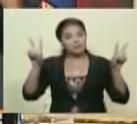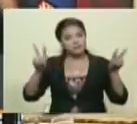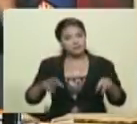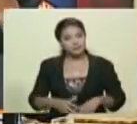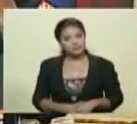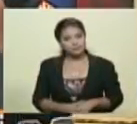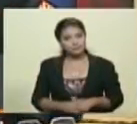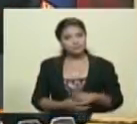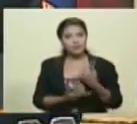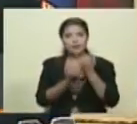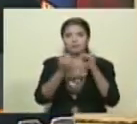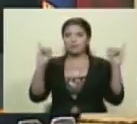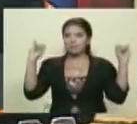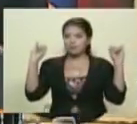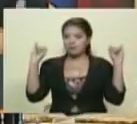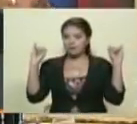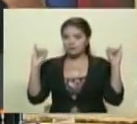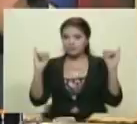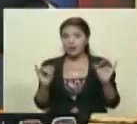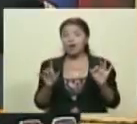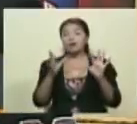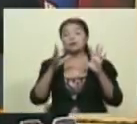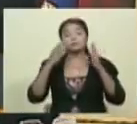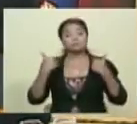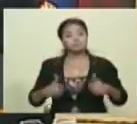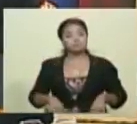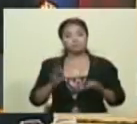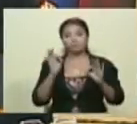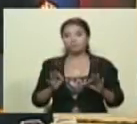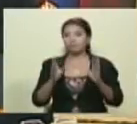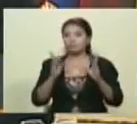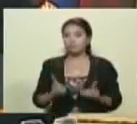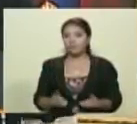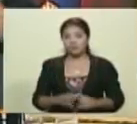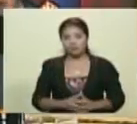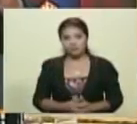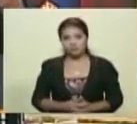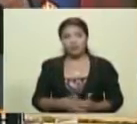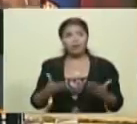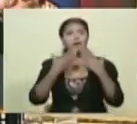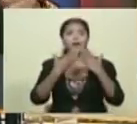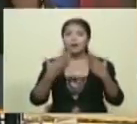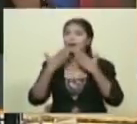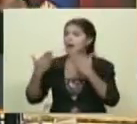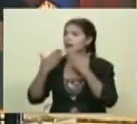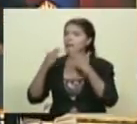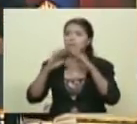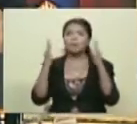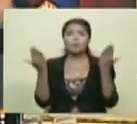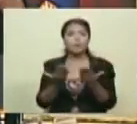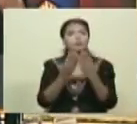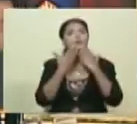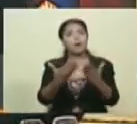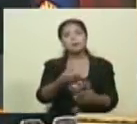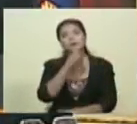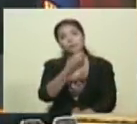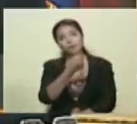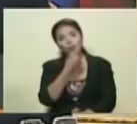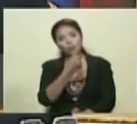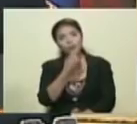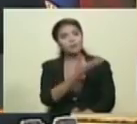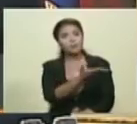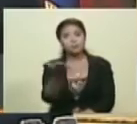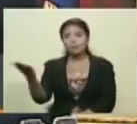la independencia y a la autodeterminación. Así que le doy las gracias al mundo entero, periodistas, comunicadores